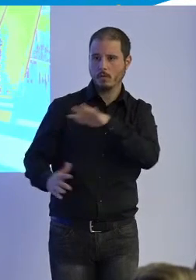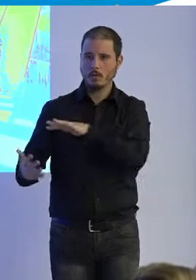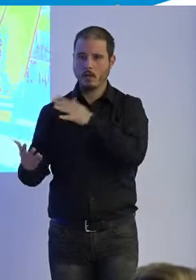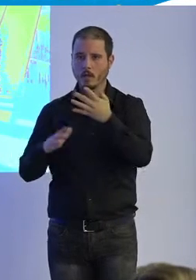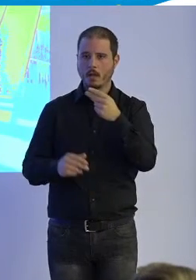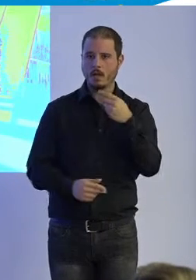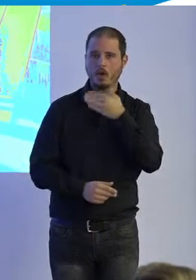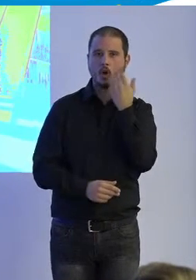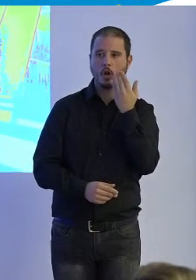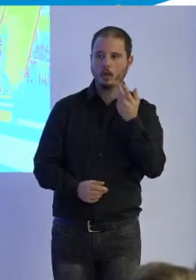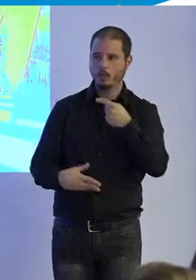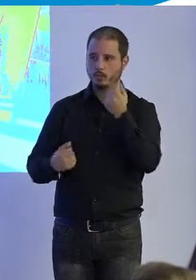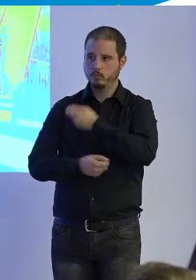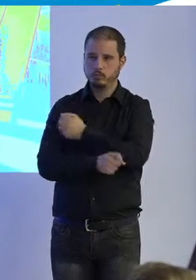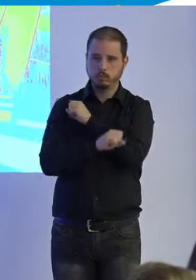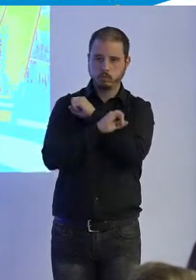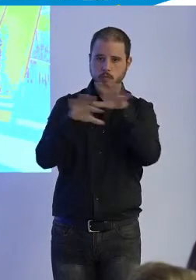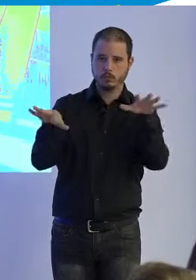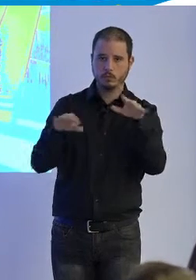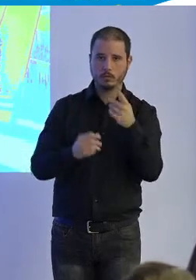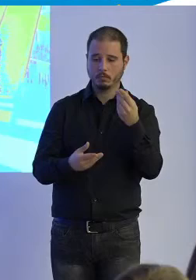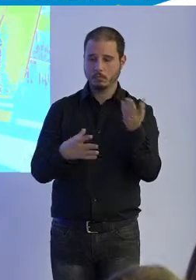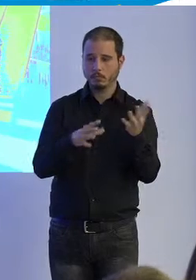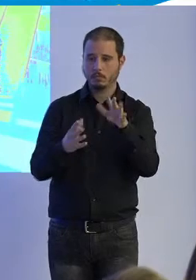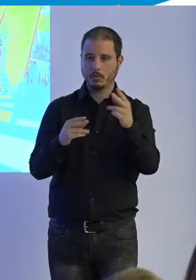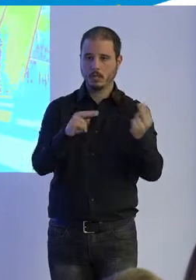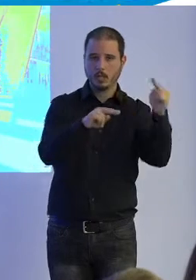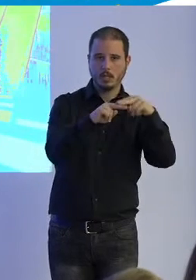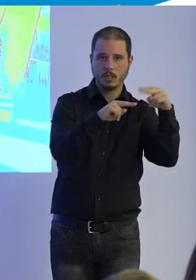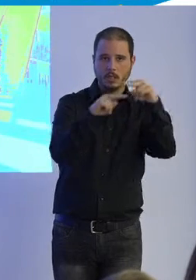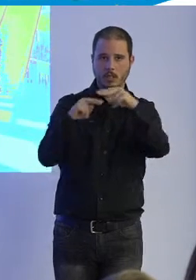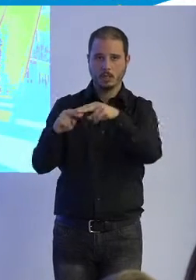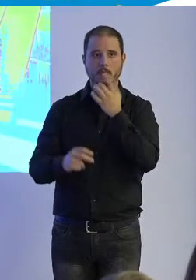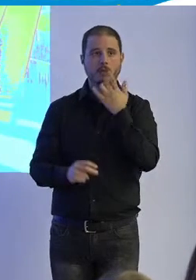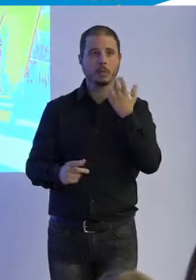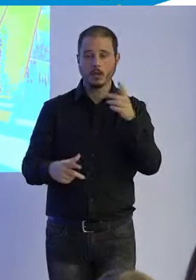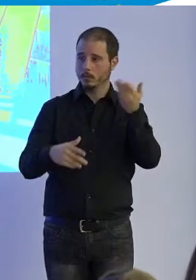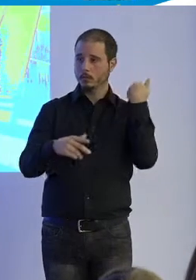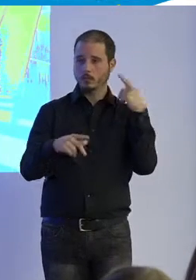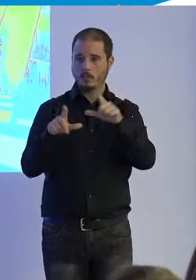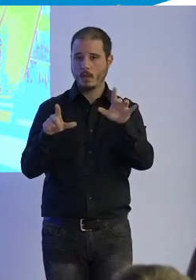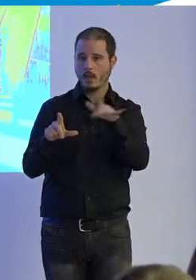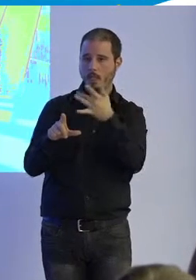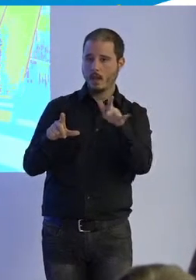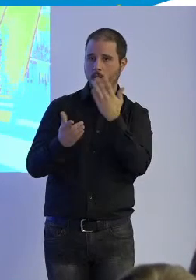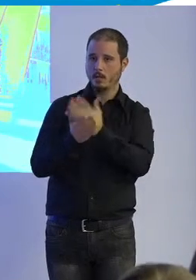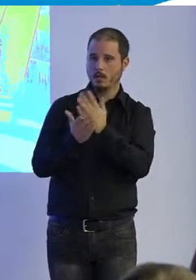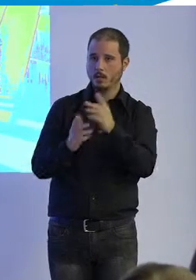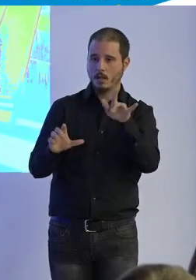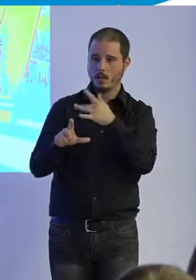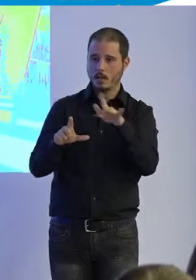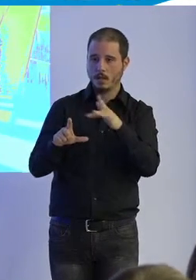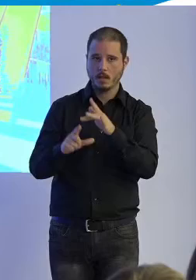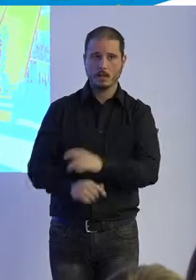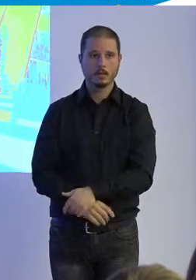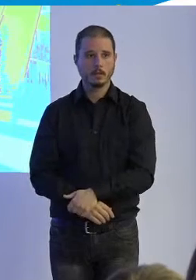volumen suficiente. Hemos tenido programas de tablets para las clases, hemos tenido ese tipo de programas, con lo cual